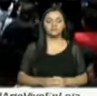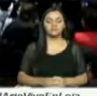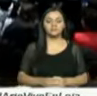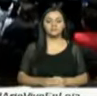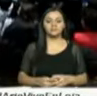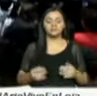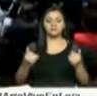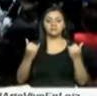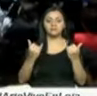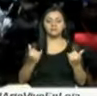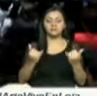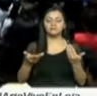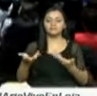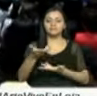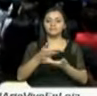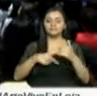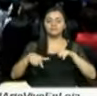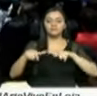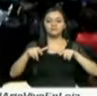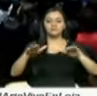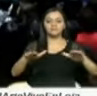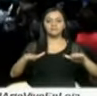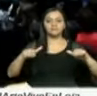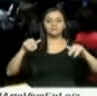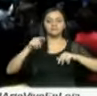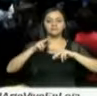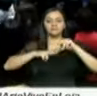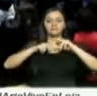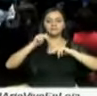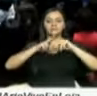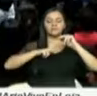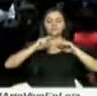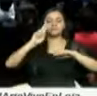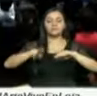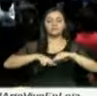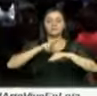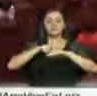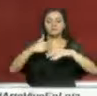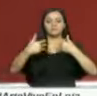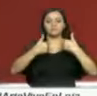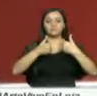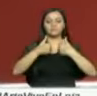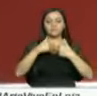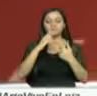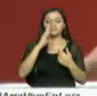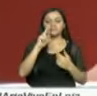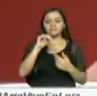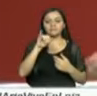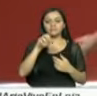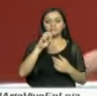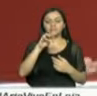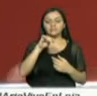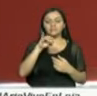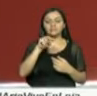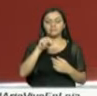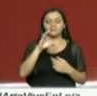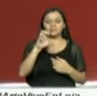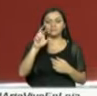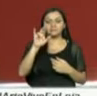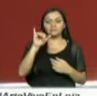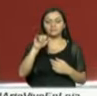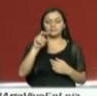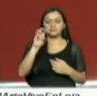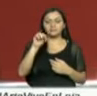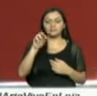nos encontramos en este espacio recién construido, el Teatro Nacional Benjamín Carrión Mora, para recibir con brazos abiertos al primer Festival de